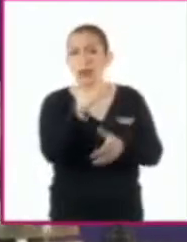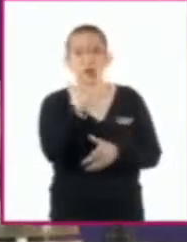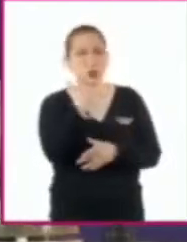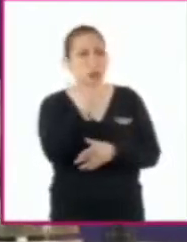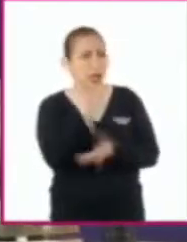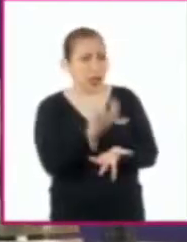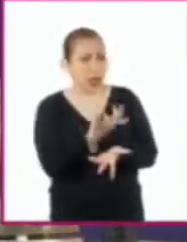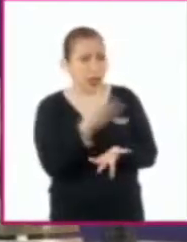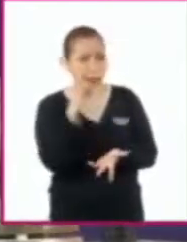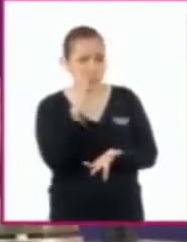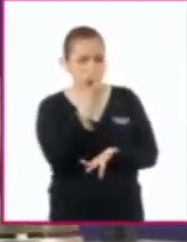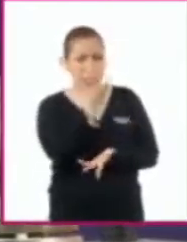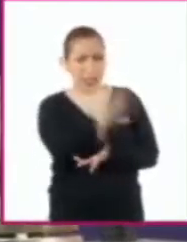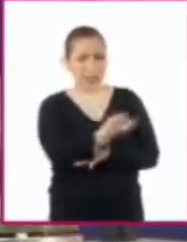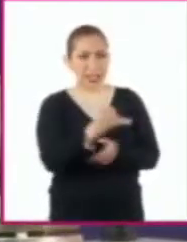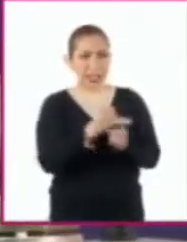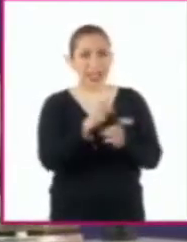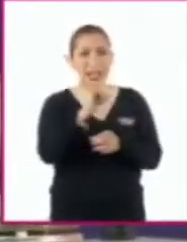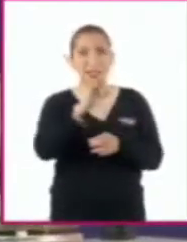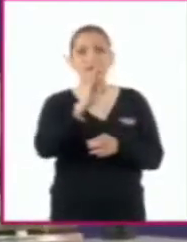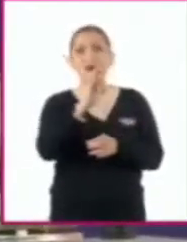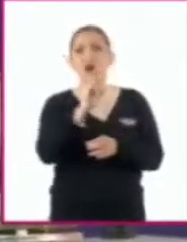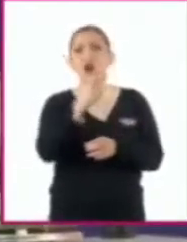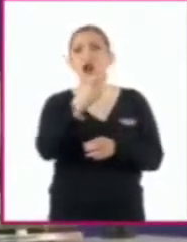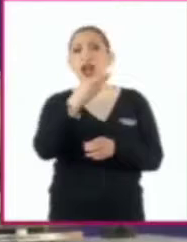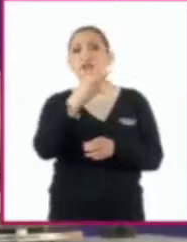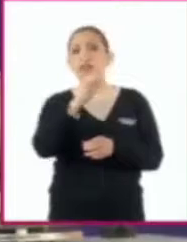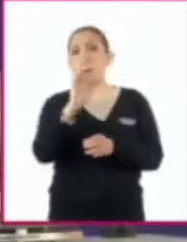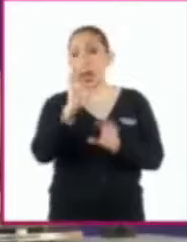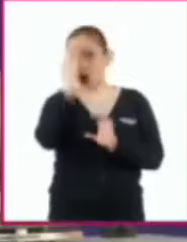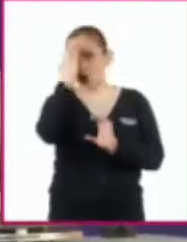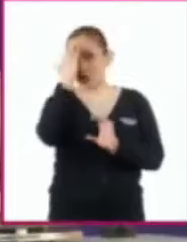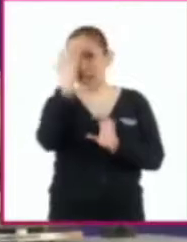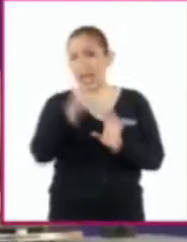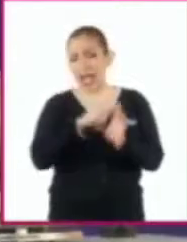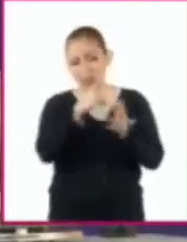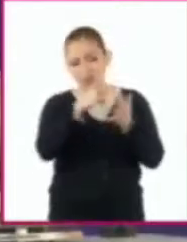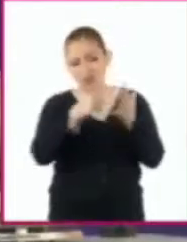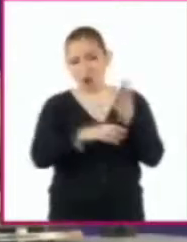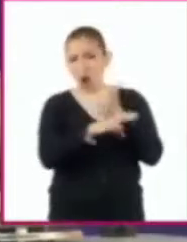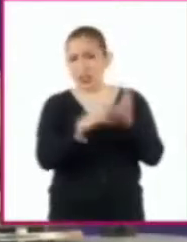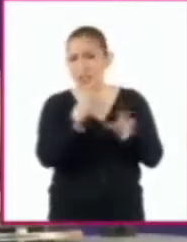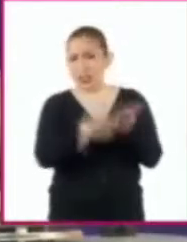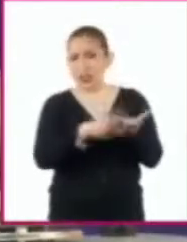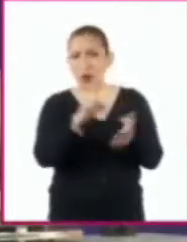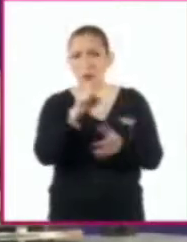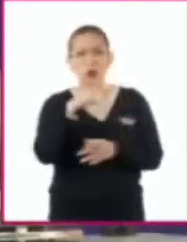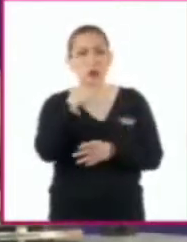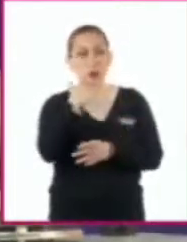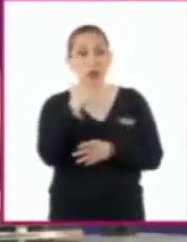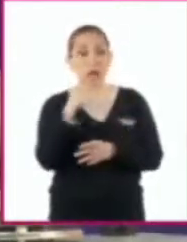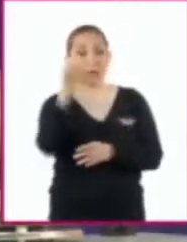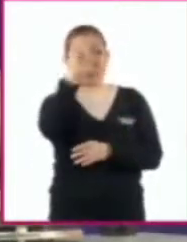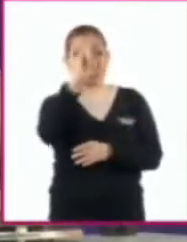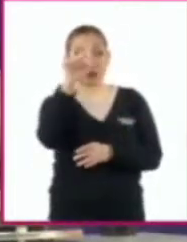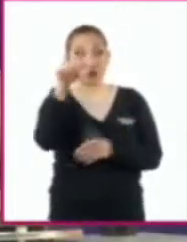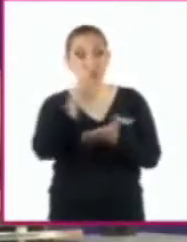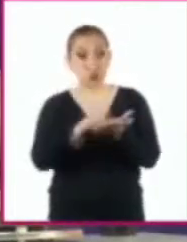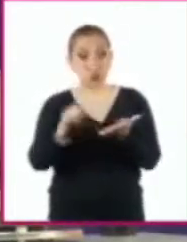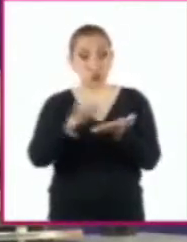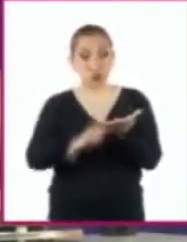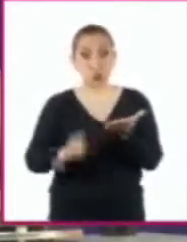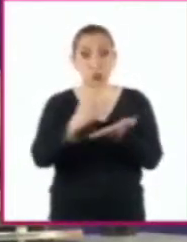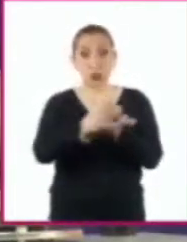residuales? Veamos la siguiente infografía para conocer las sustancias que componen las aguas residuales. Les sugerimos que anoten